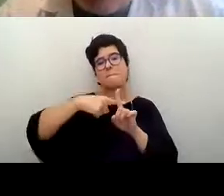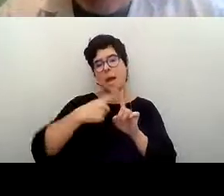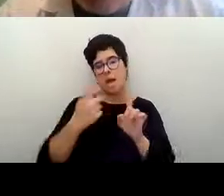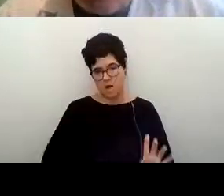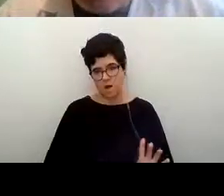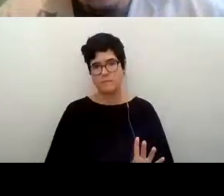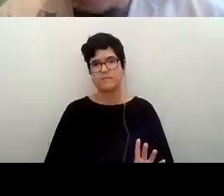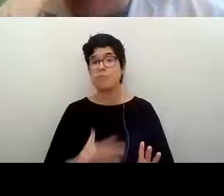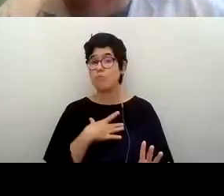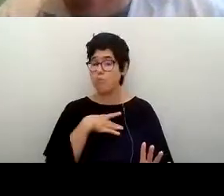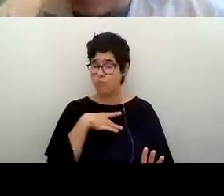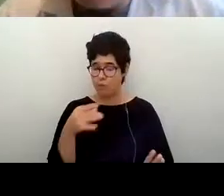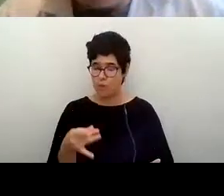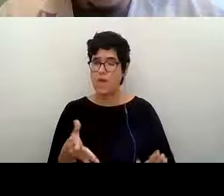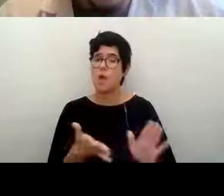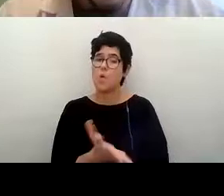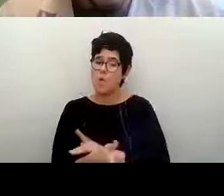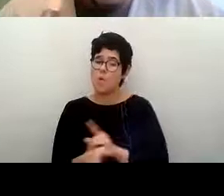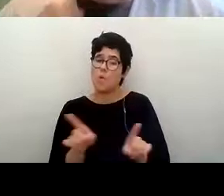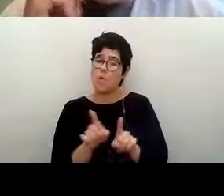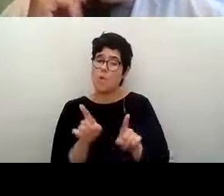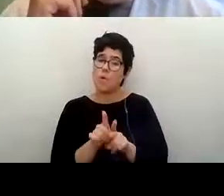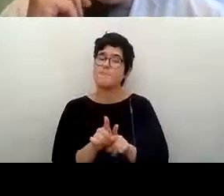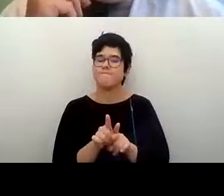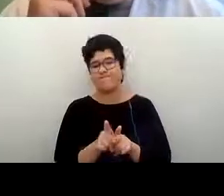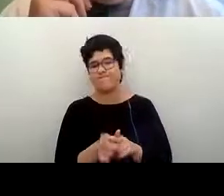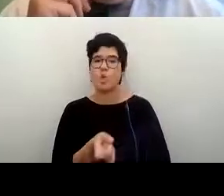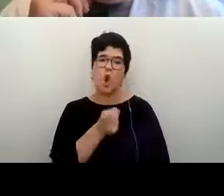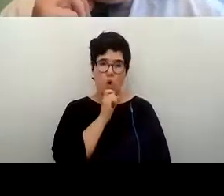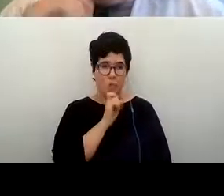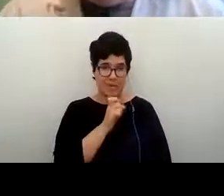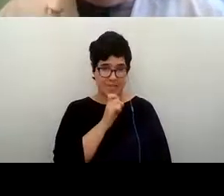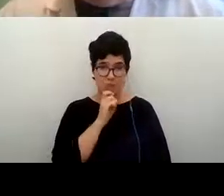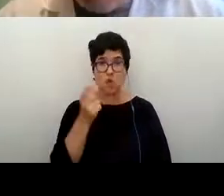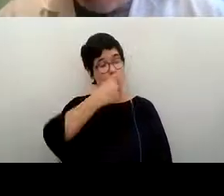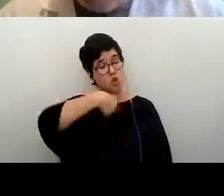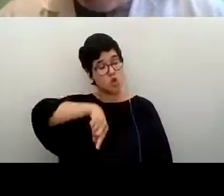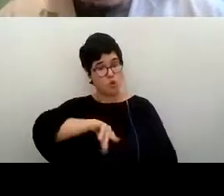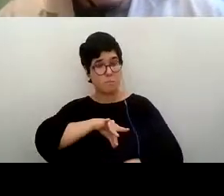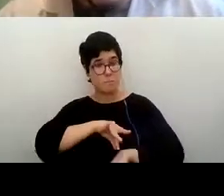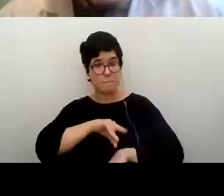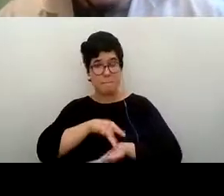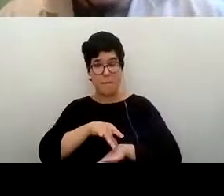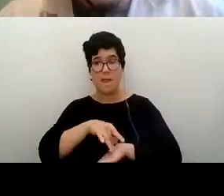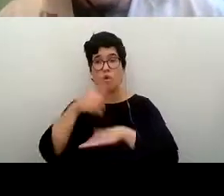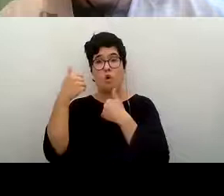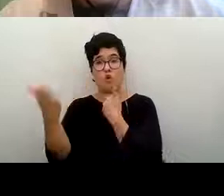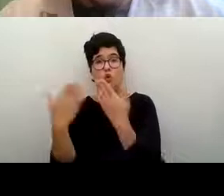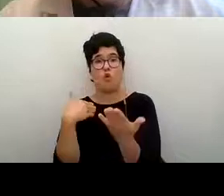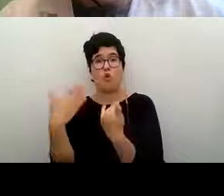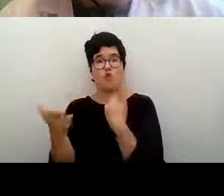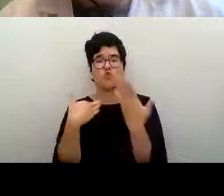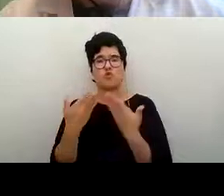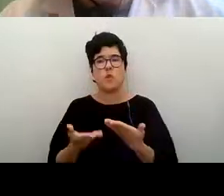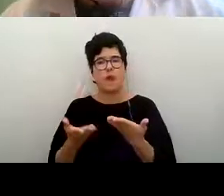un proyecto complicado, porque nosotros intentamos muchas veces en las consultas bajar la cantidad de